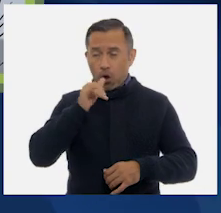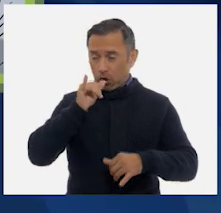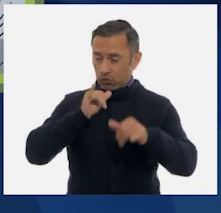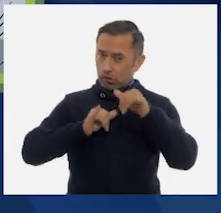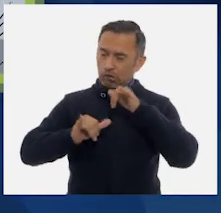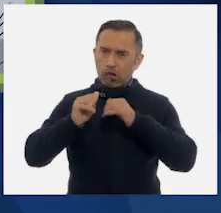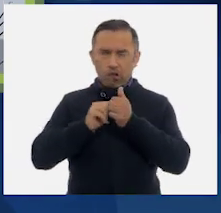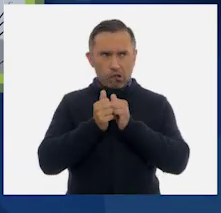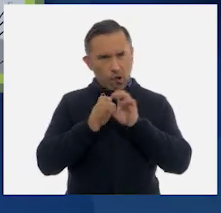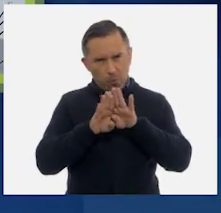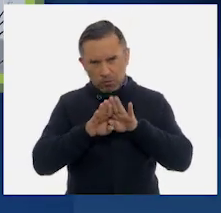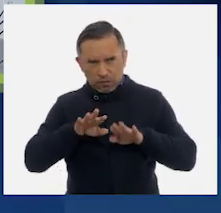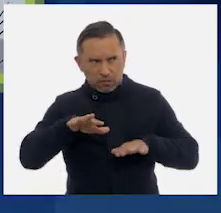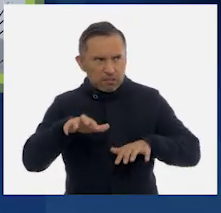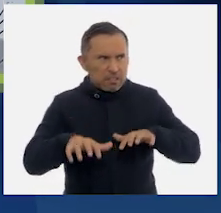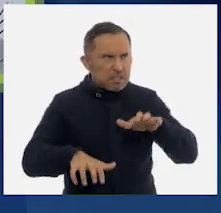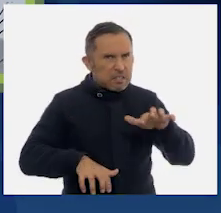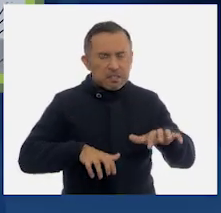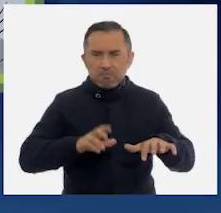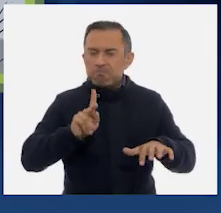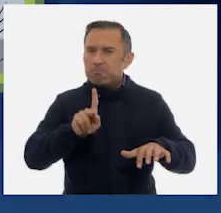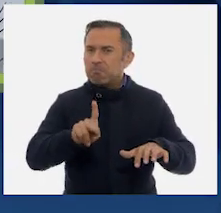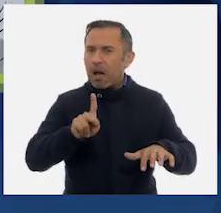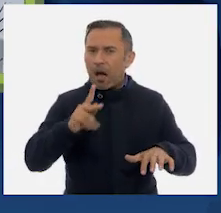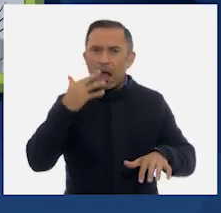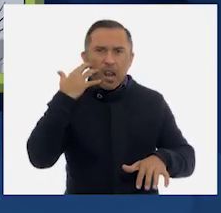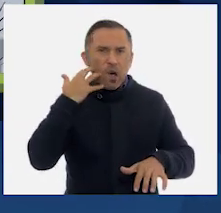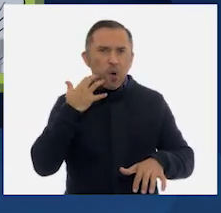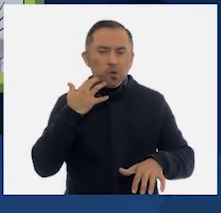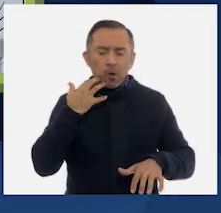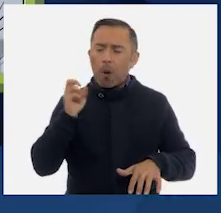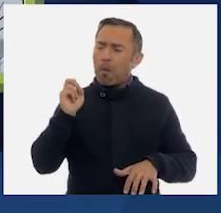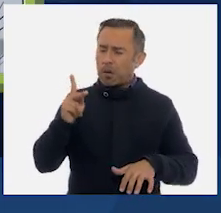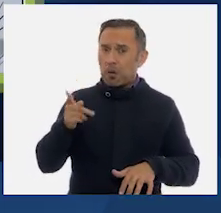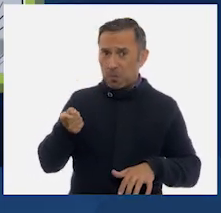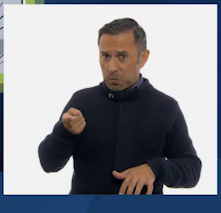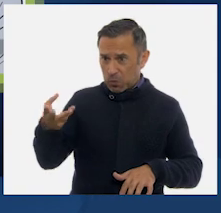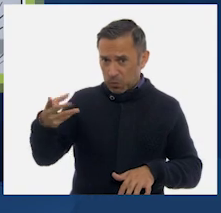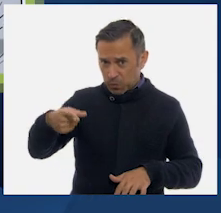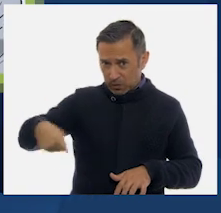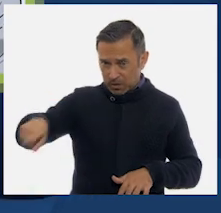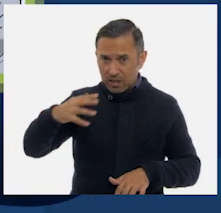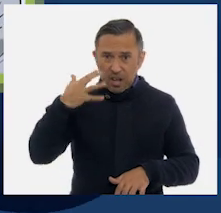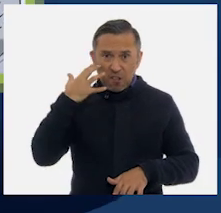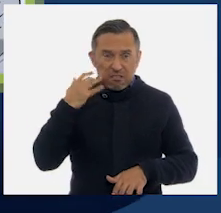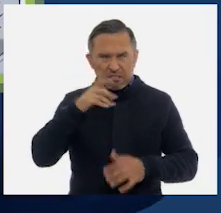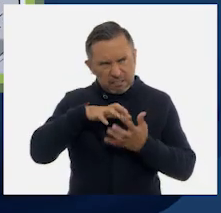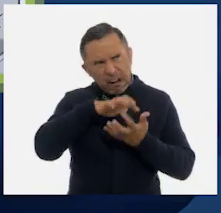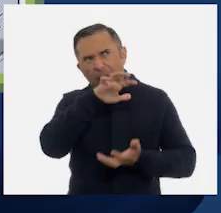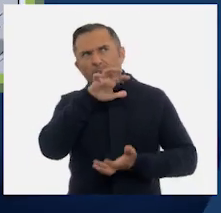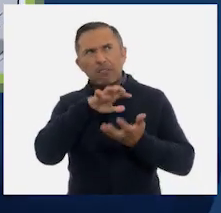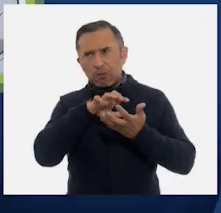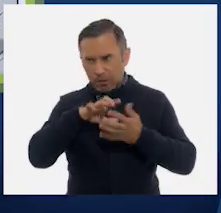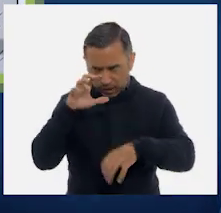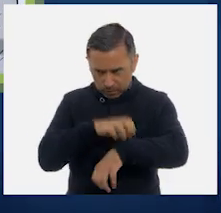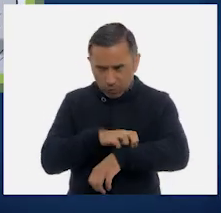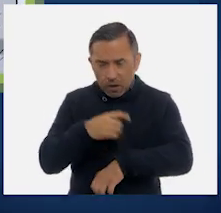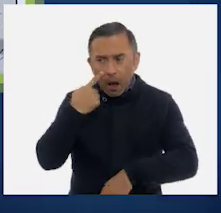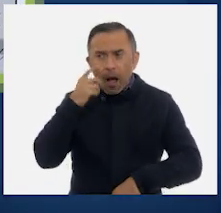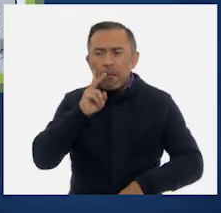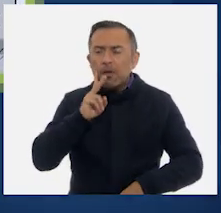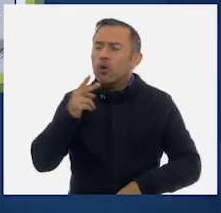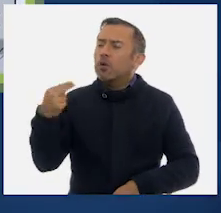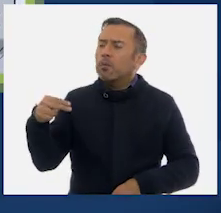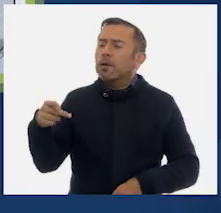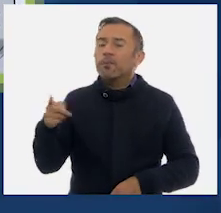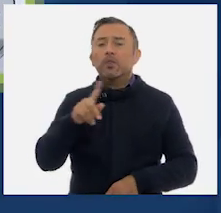nos dicen los leones. Arreglados, pues, que son los leones. A ver si como rugen muerden. ¿Cómo se llaman?